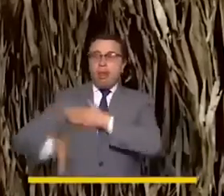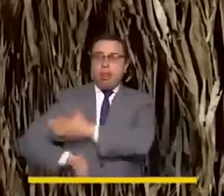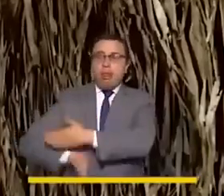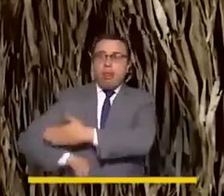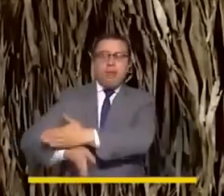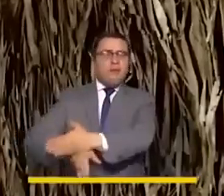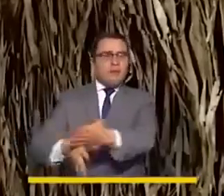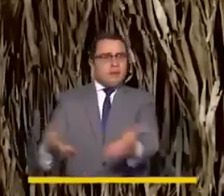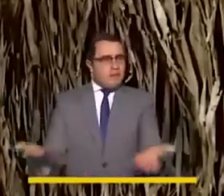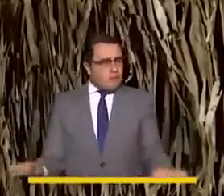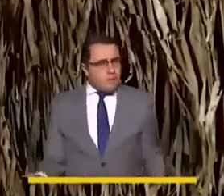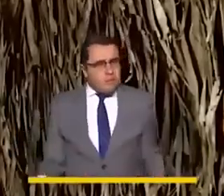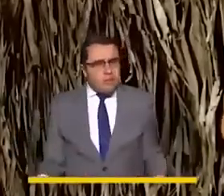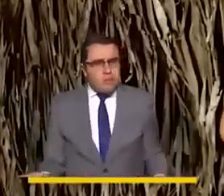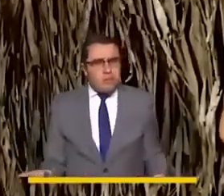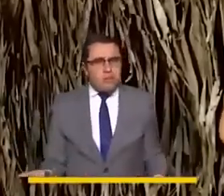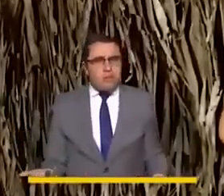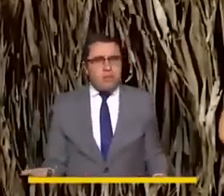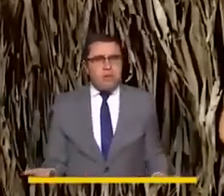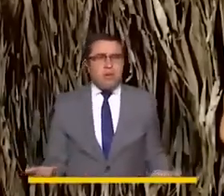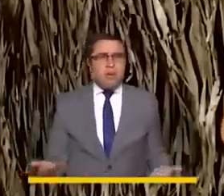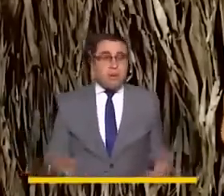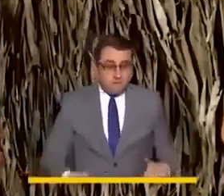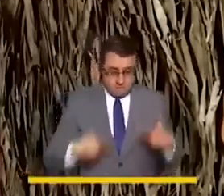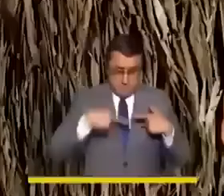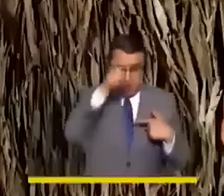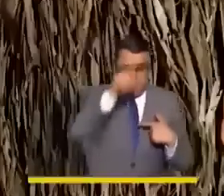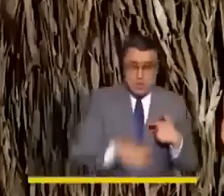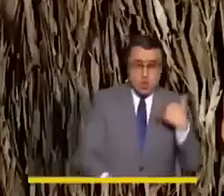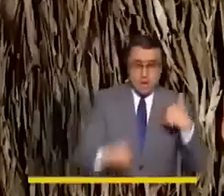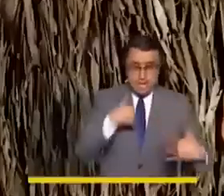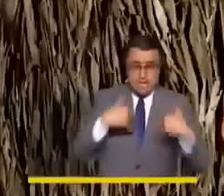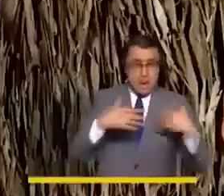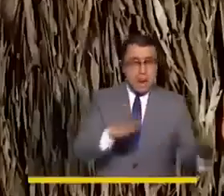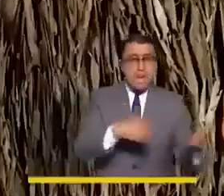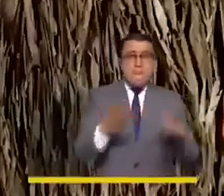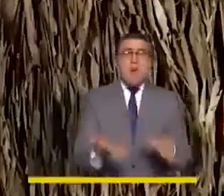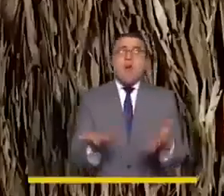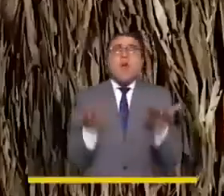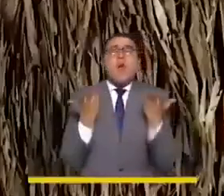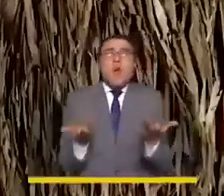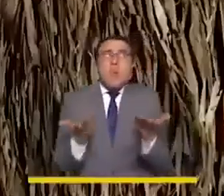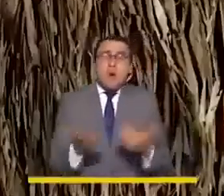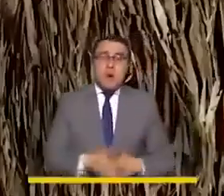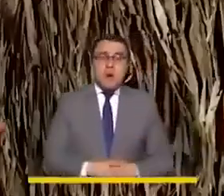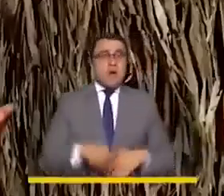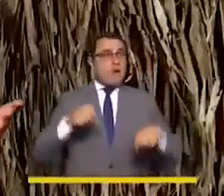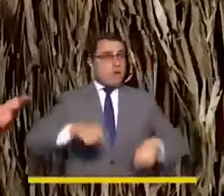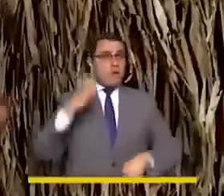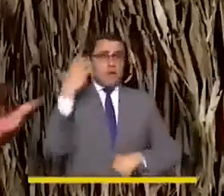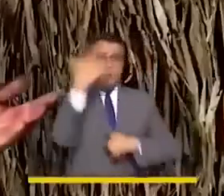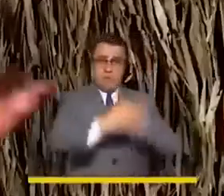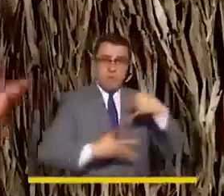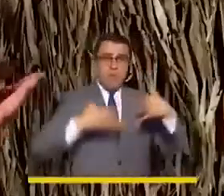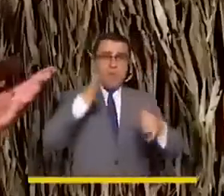víctima? ¿Cómo se puede decir que en Colombia hay justicia entonces cuando